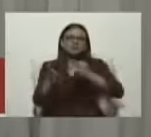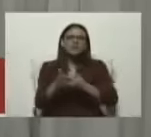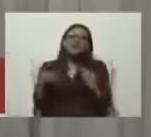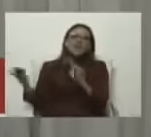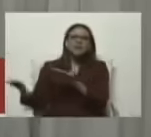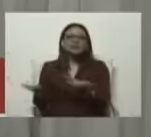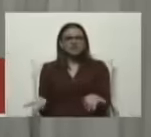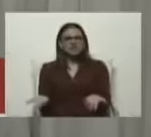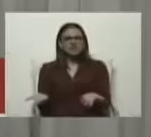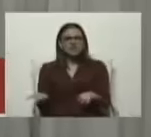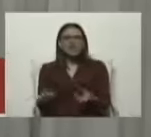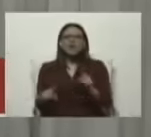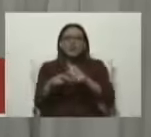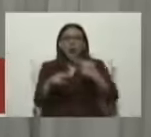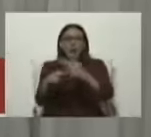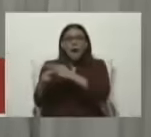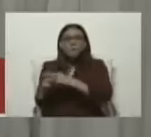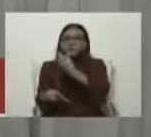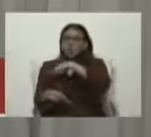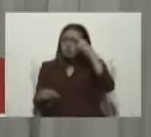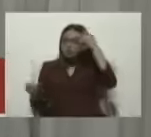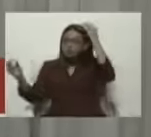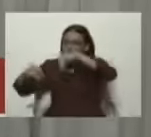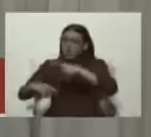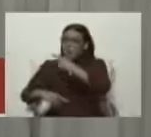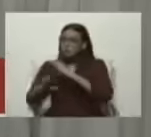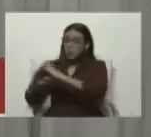apellidos nacionales y a los consorcios extranjeros.